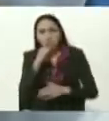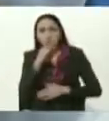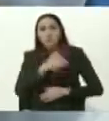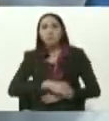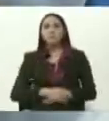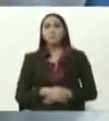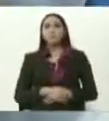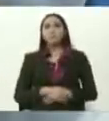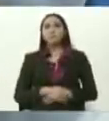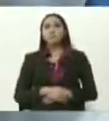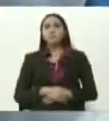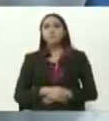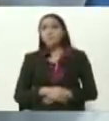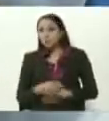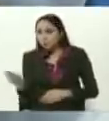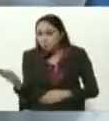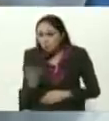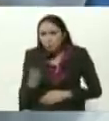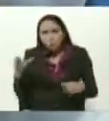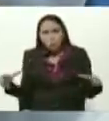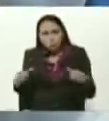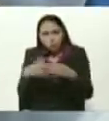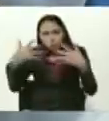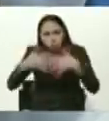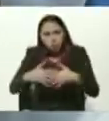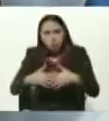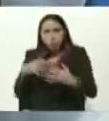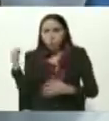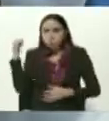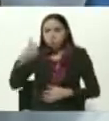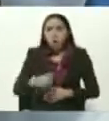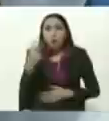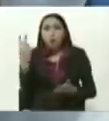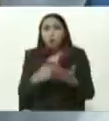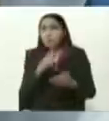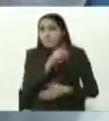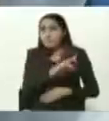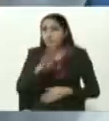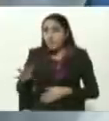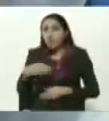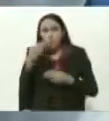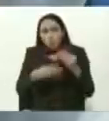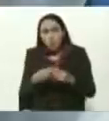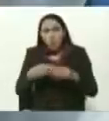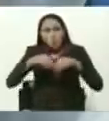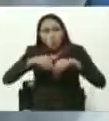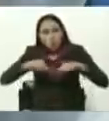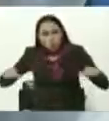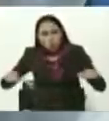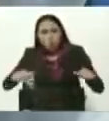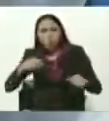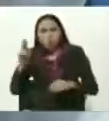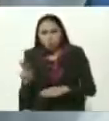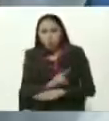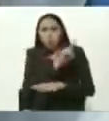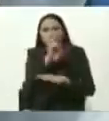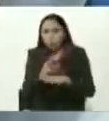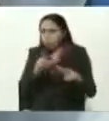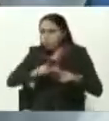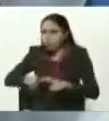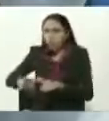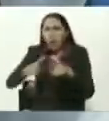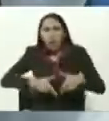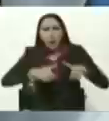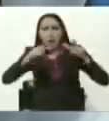solicitados formaron un grupo de empresas a partir del año 2014 que ofertaban lotes de terreno, locales comerciales,